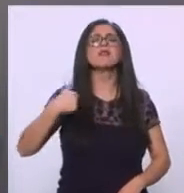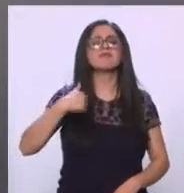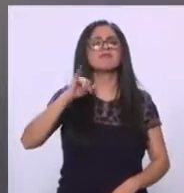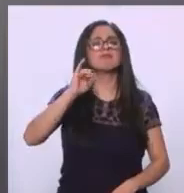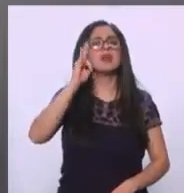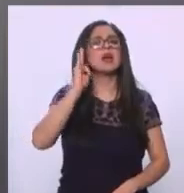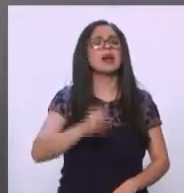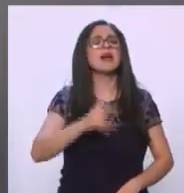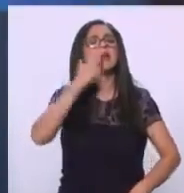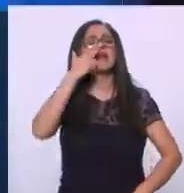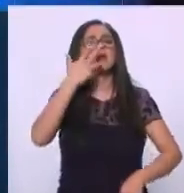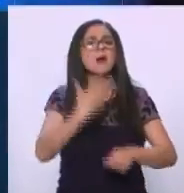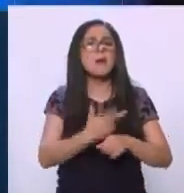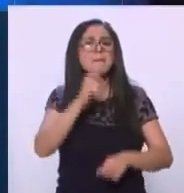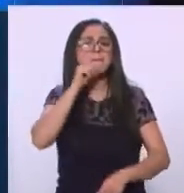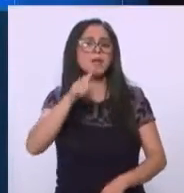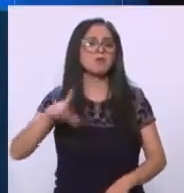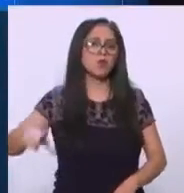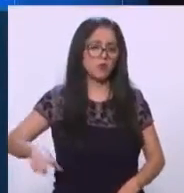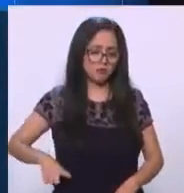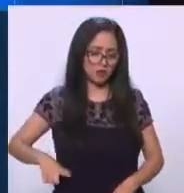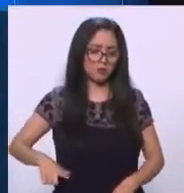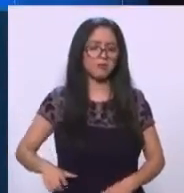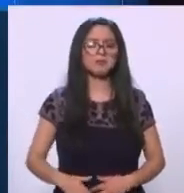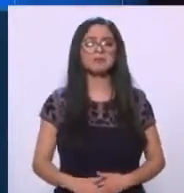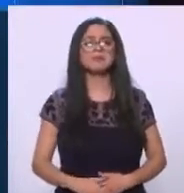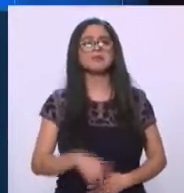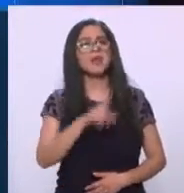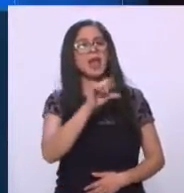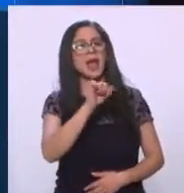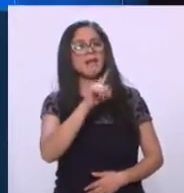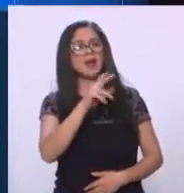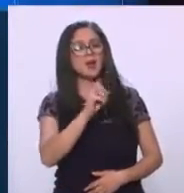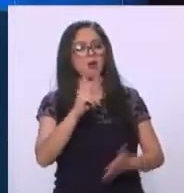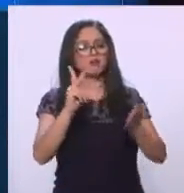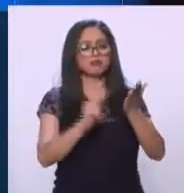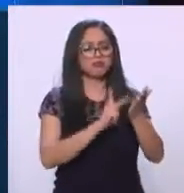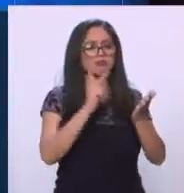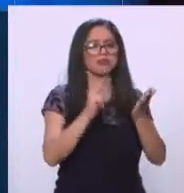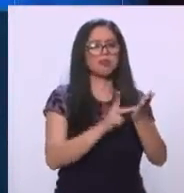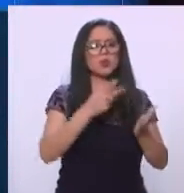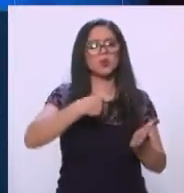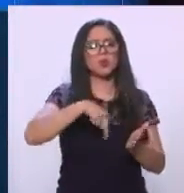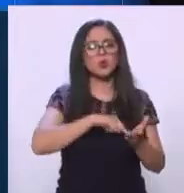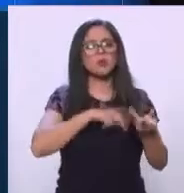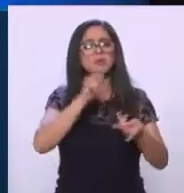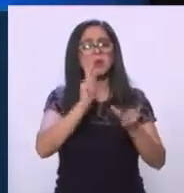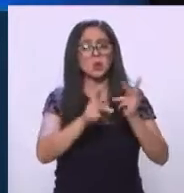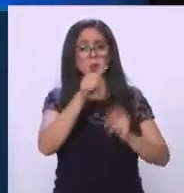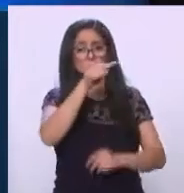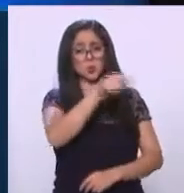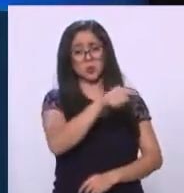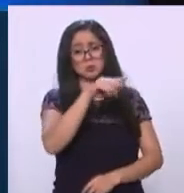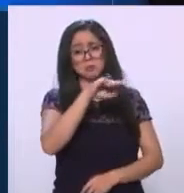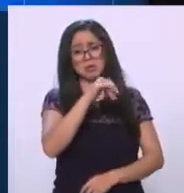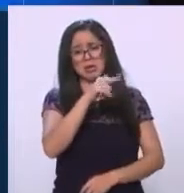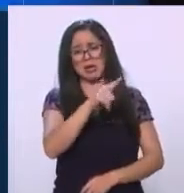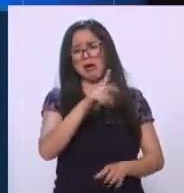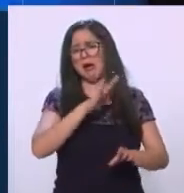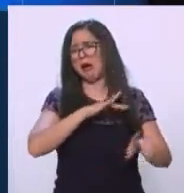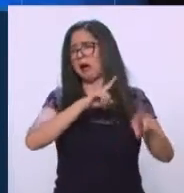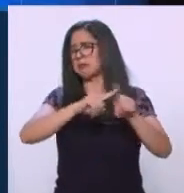Justamente de eso hemos hablado en diversas ocasiones contigo, Alberto, y tú tienes, Miguel, ejemplos claros de